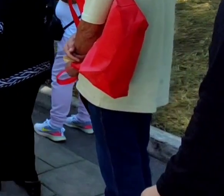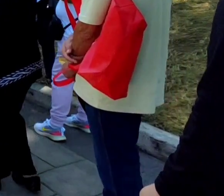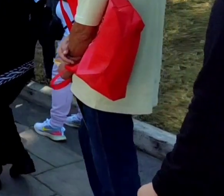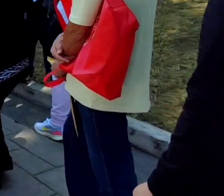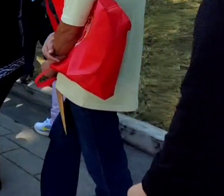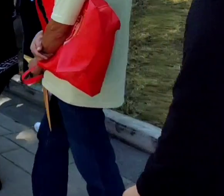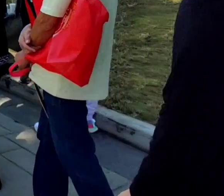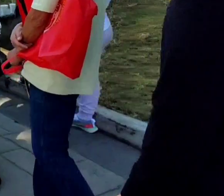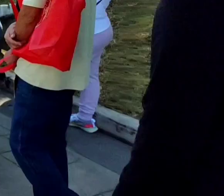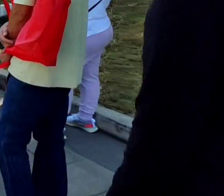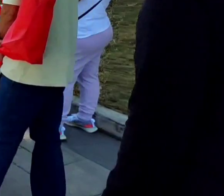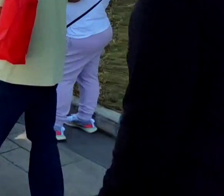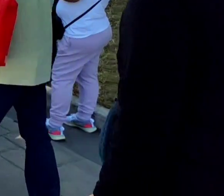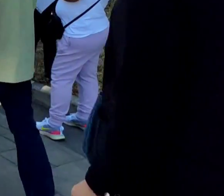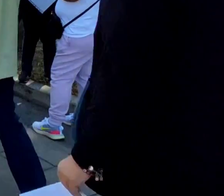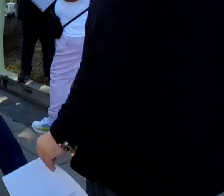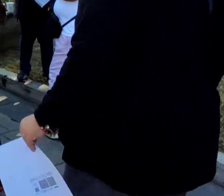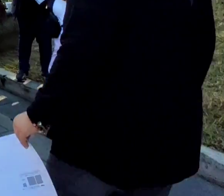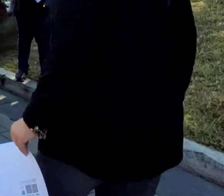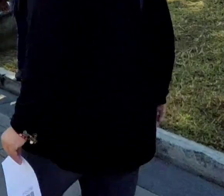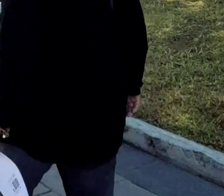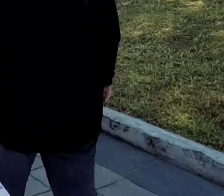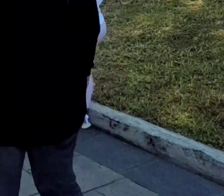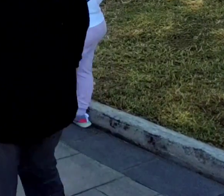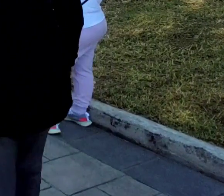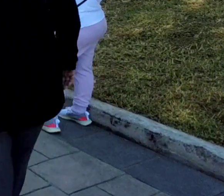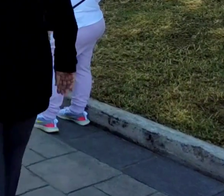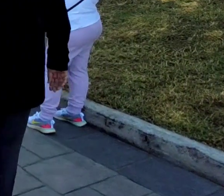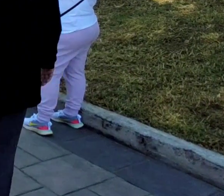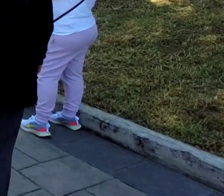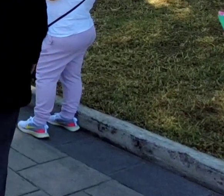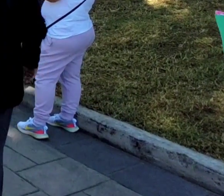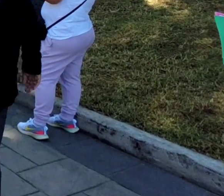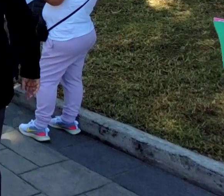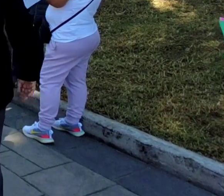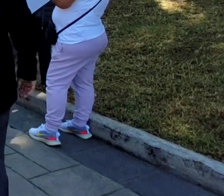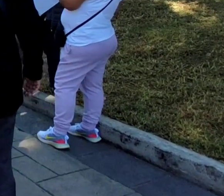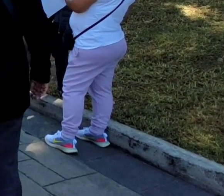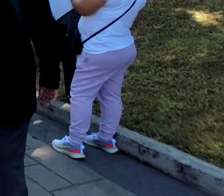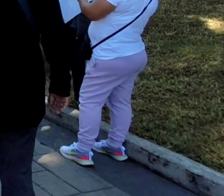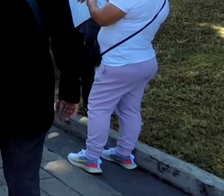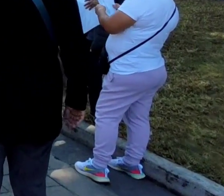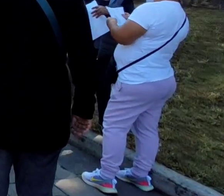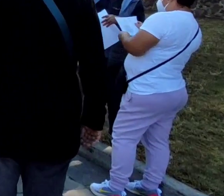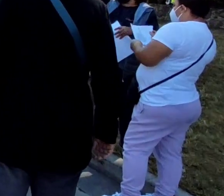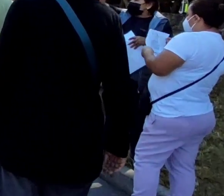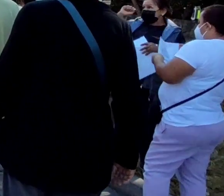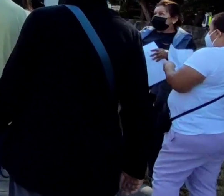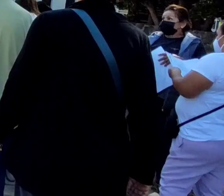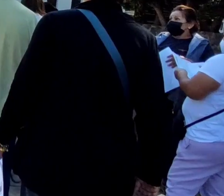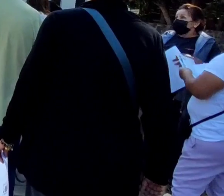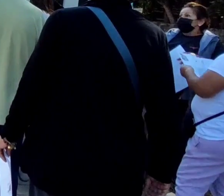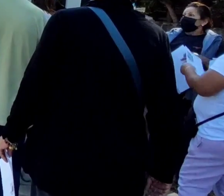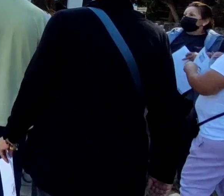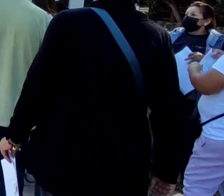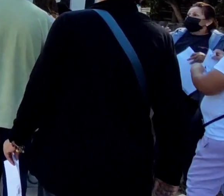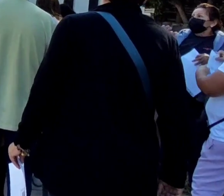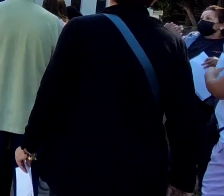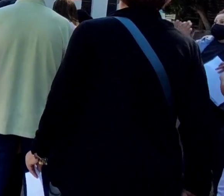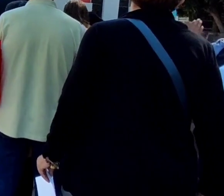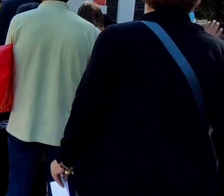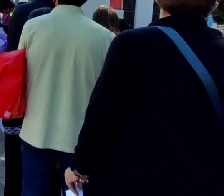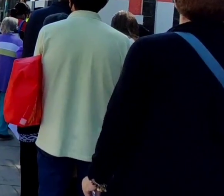llevo de la mano para que pueda obtener una beca a nivel kinder, primaria, secundaria, prepa, universidad.